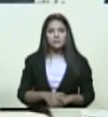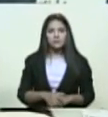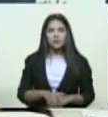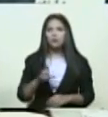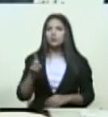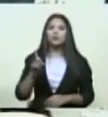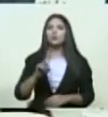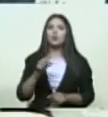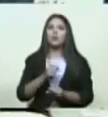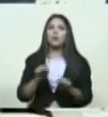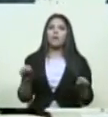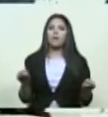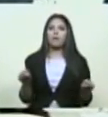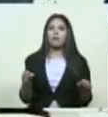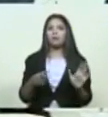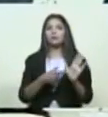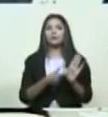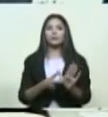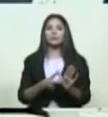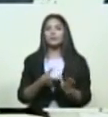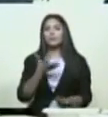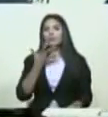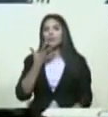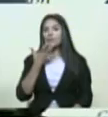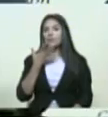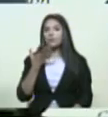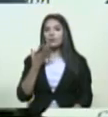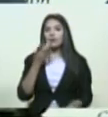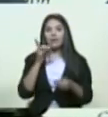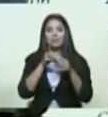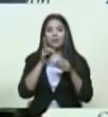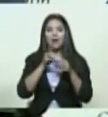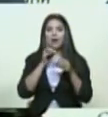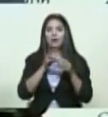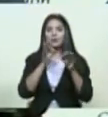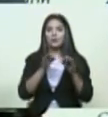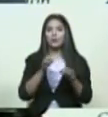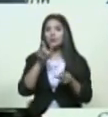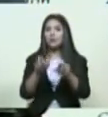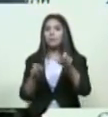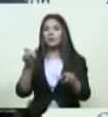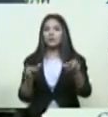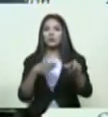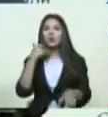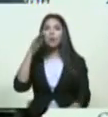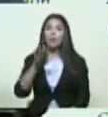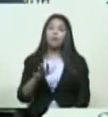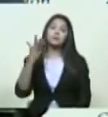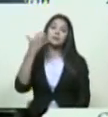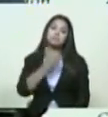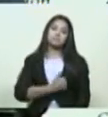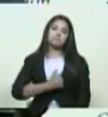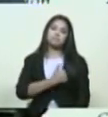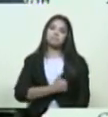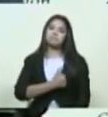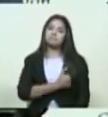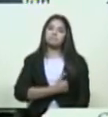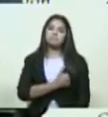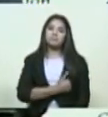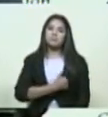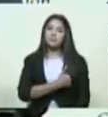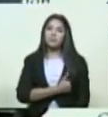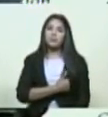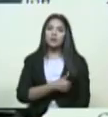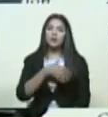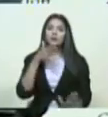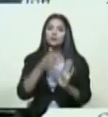colocar como data de fallecido, lamentablemente, pues, en el